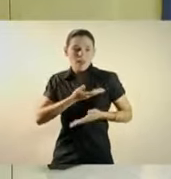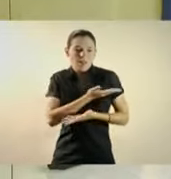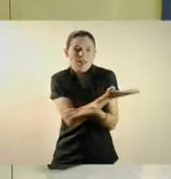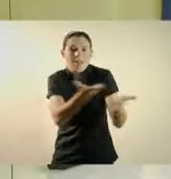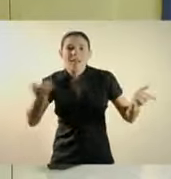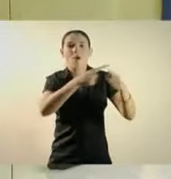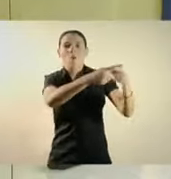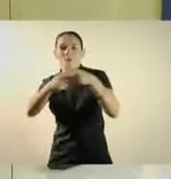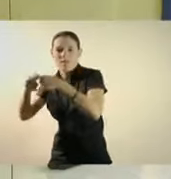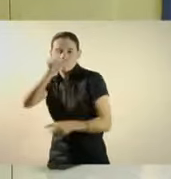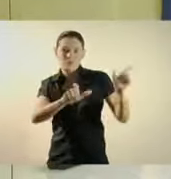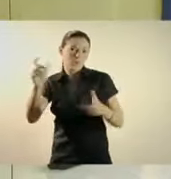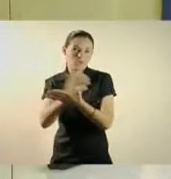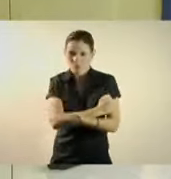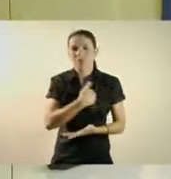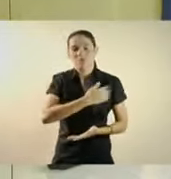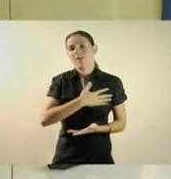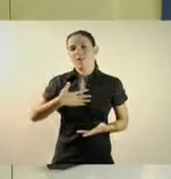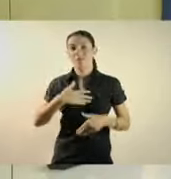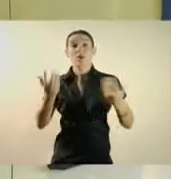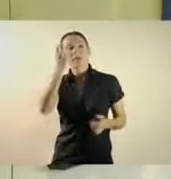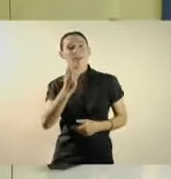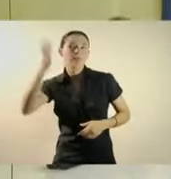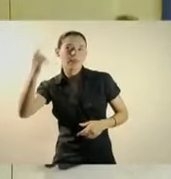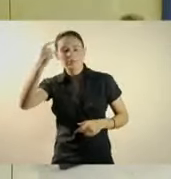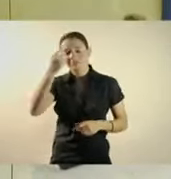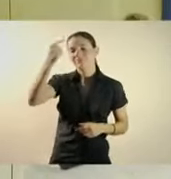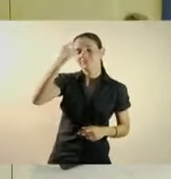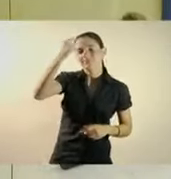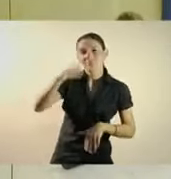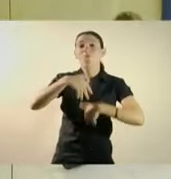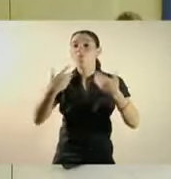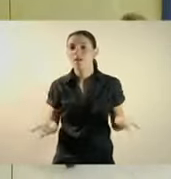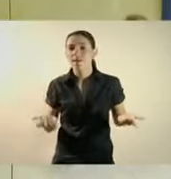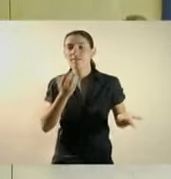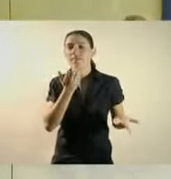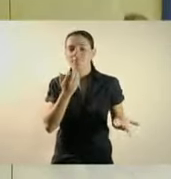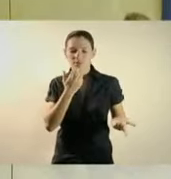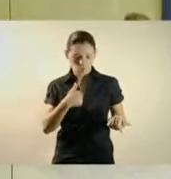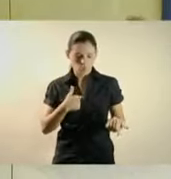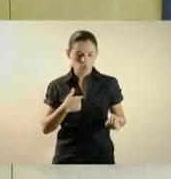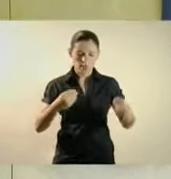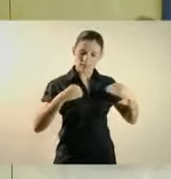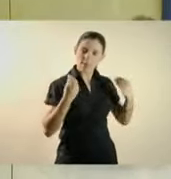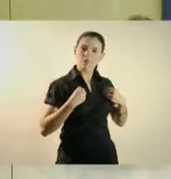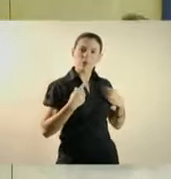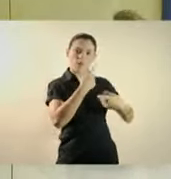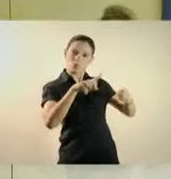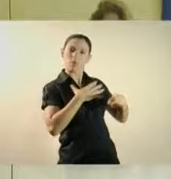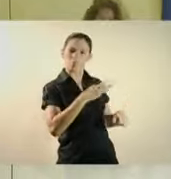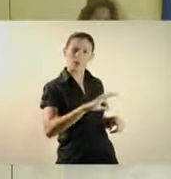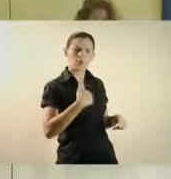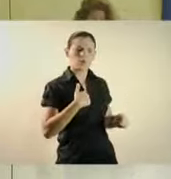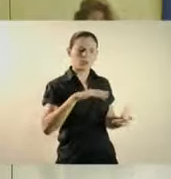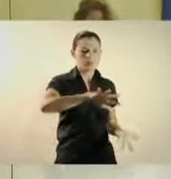demás personas. Entonces, una idea que siempre me ha venido a la cabeza es, si yo puedo disfrutar de la música, ¿cómo puedo